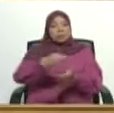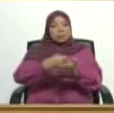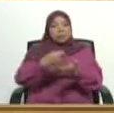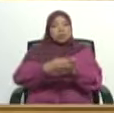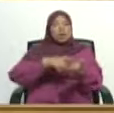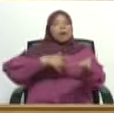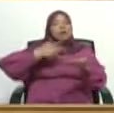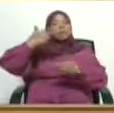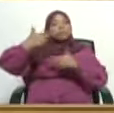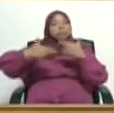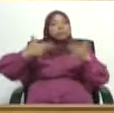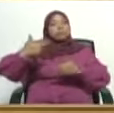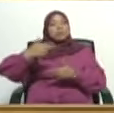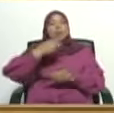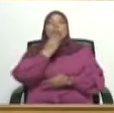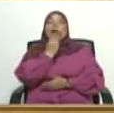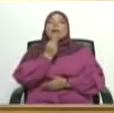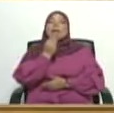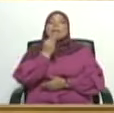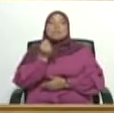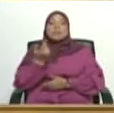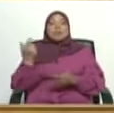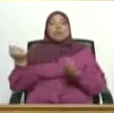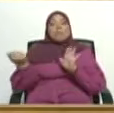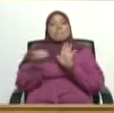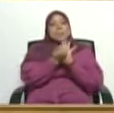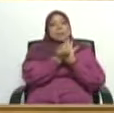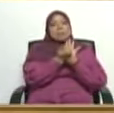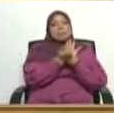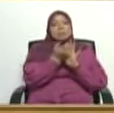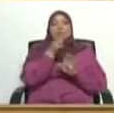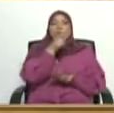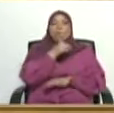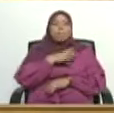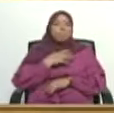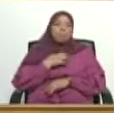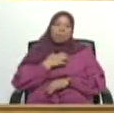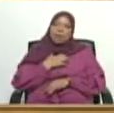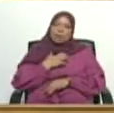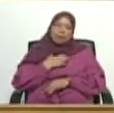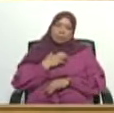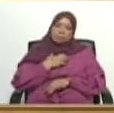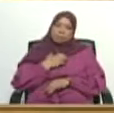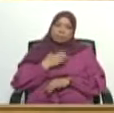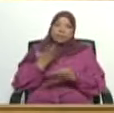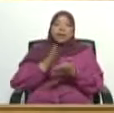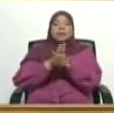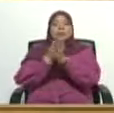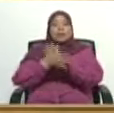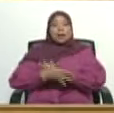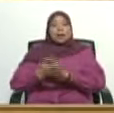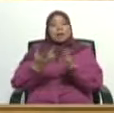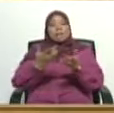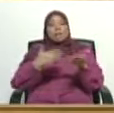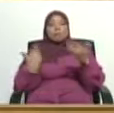de armas a esos asesinos para que esa masacre acabe.